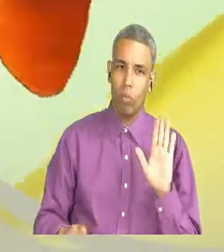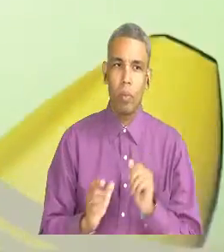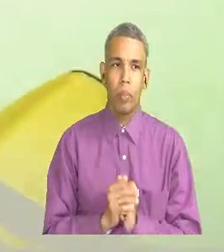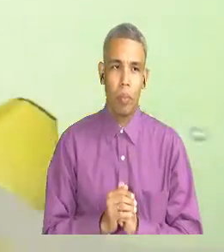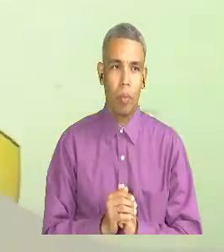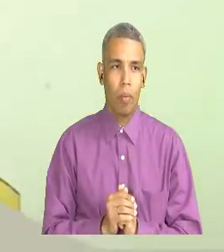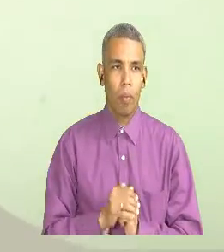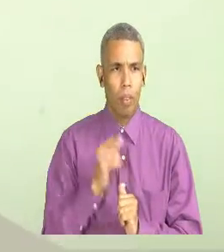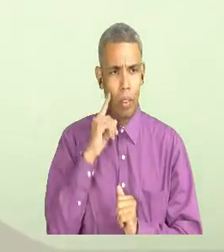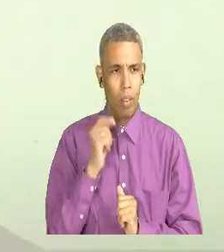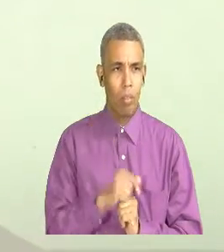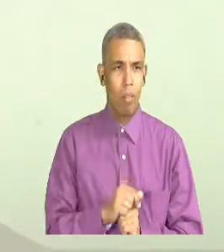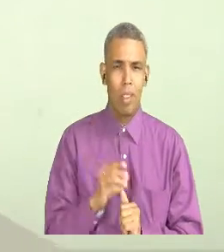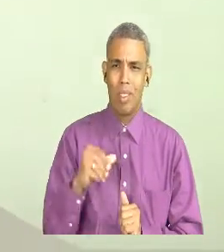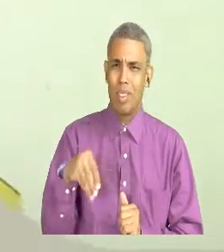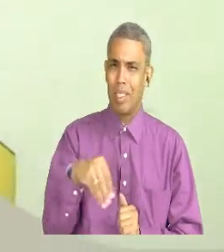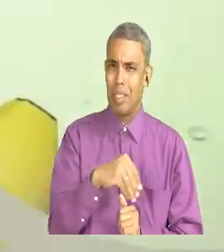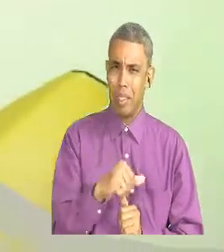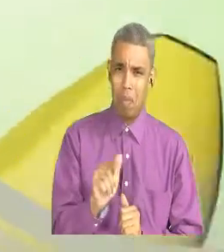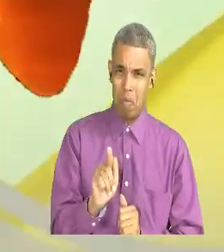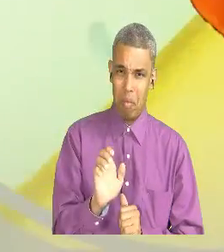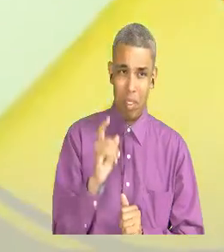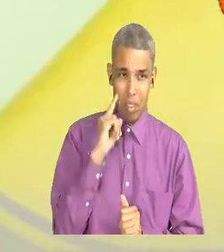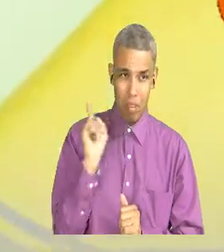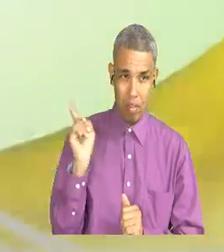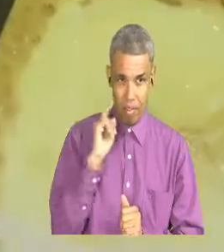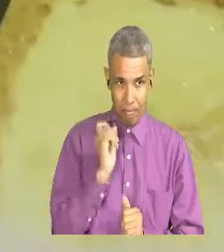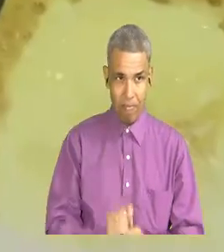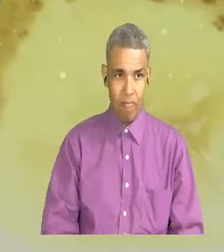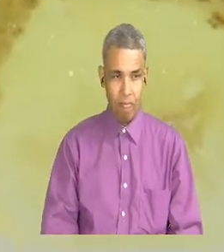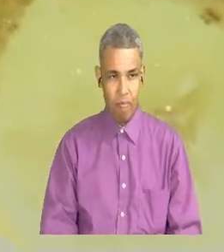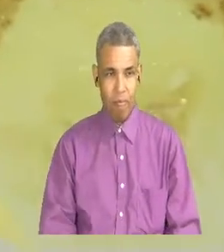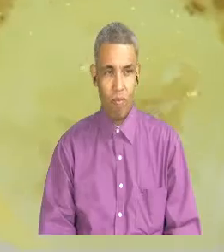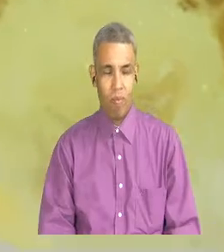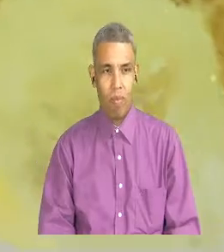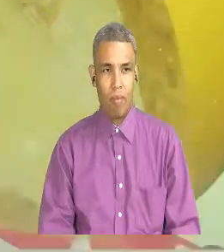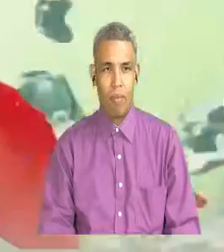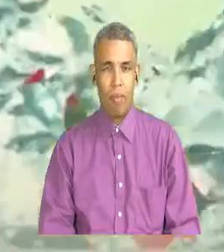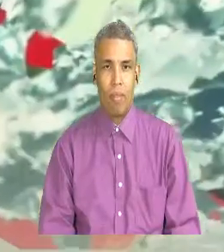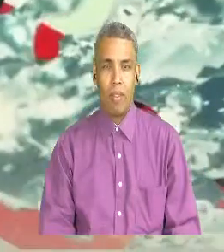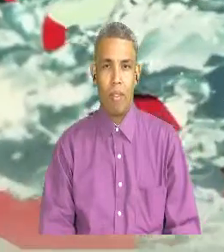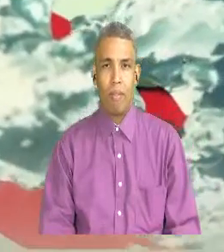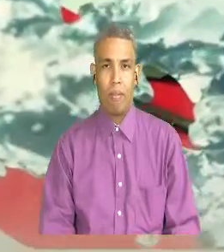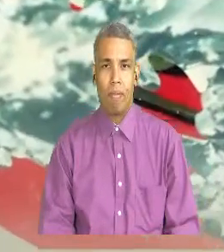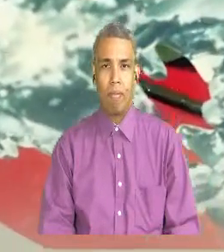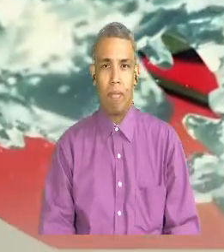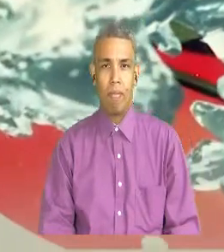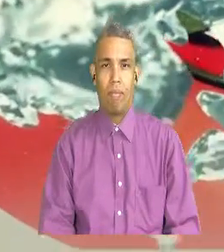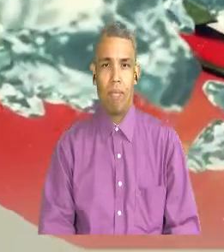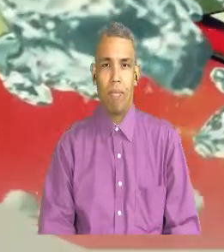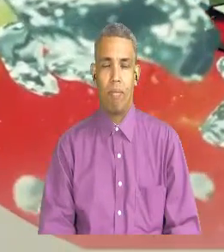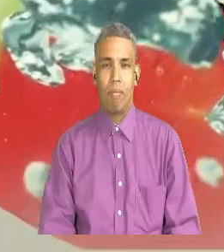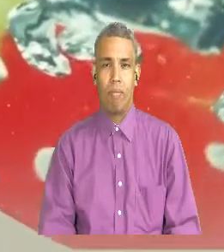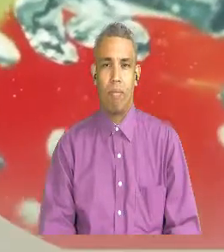fettuccini, 50 gramos de salsa napolitana, 100 gramos de champiñón, 100 gramos de